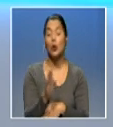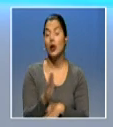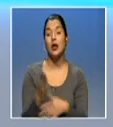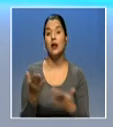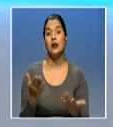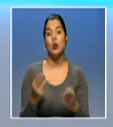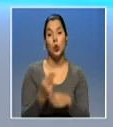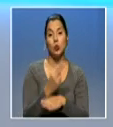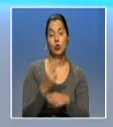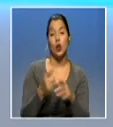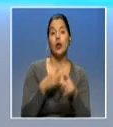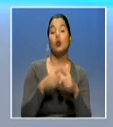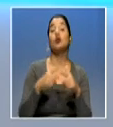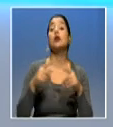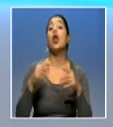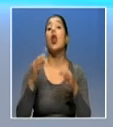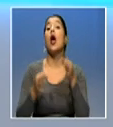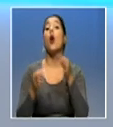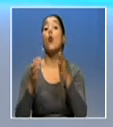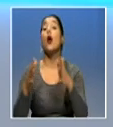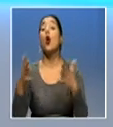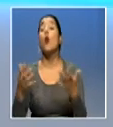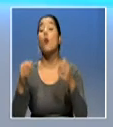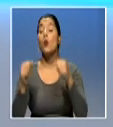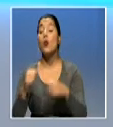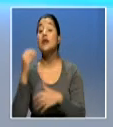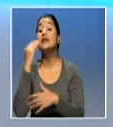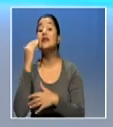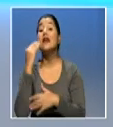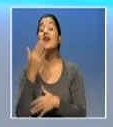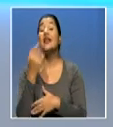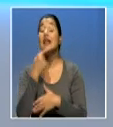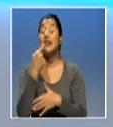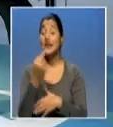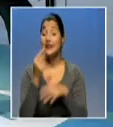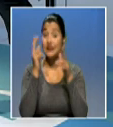¿cómo va a saber el juez lo que dice el audio si nunca lo oyó?